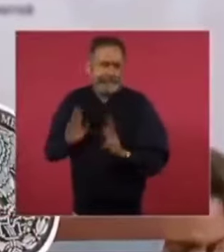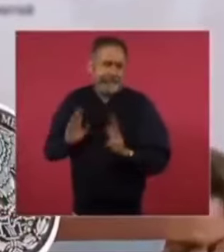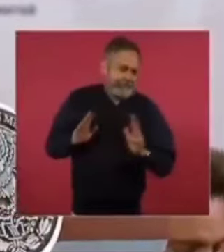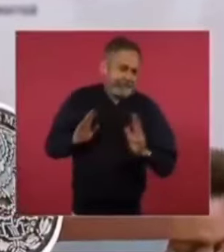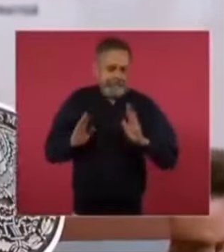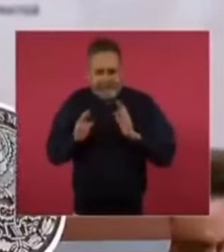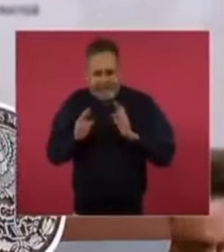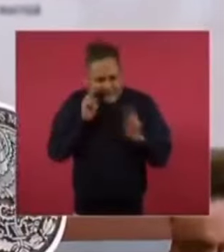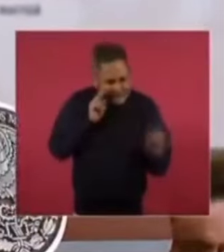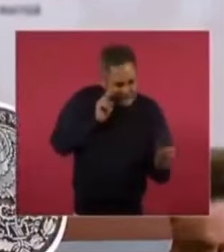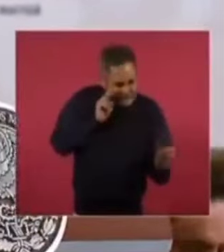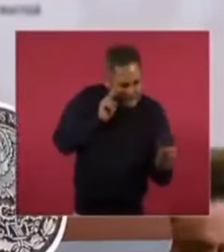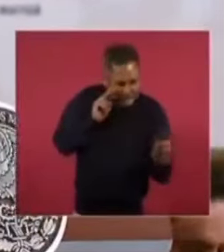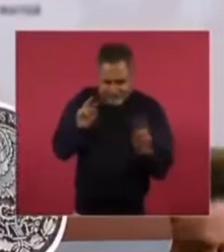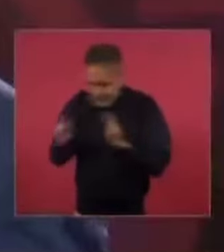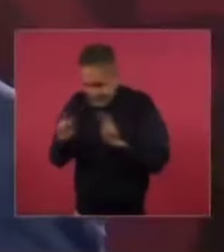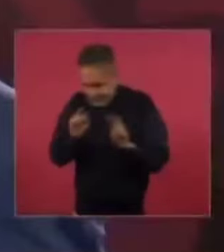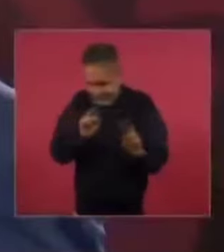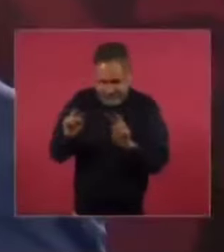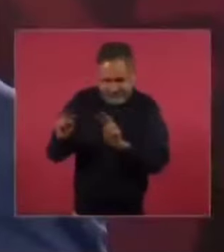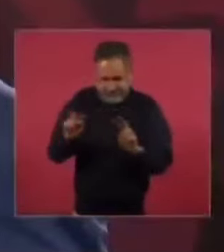Entonces veía yo hoy